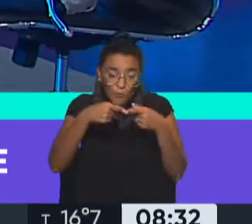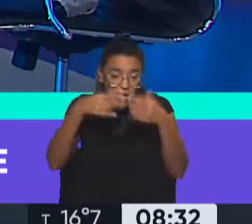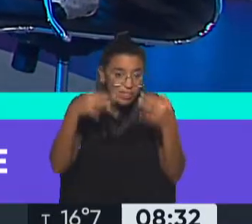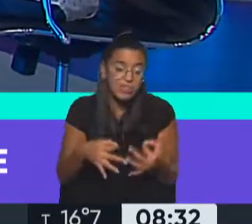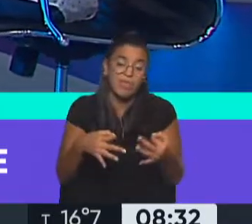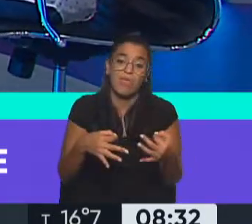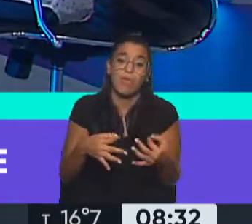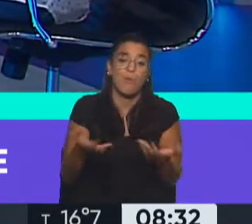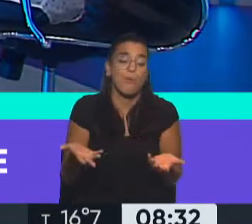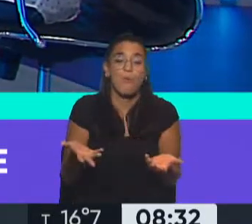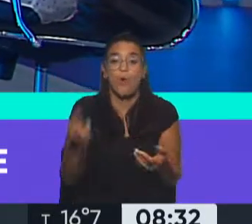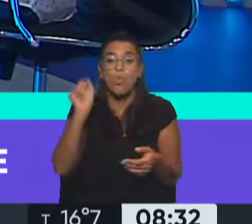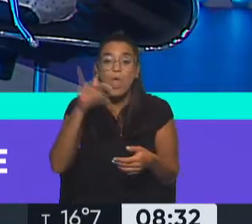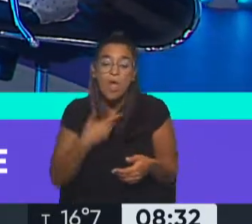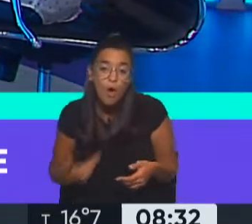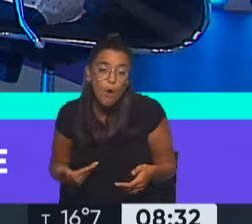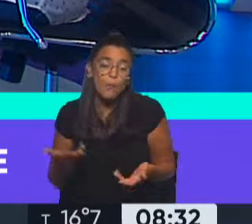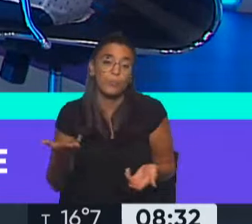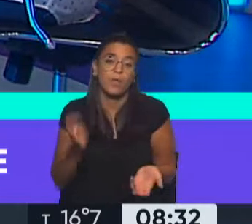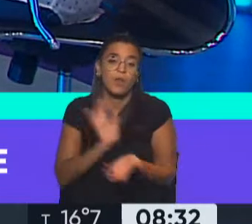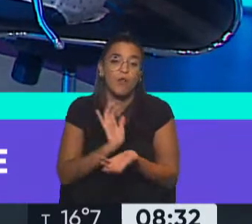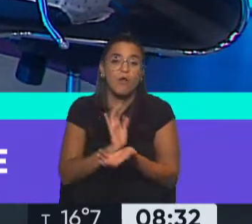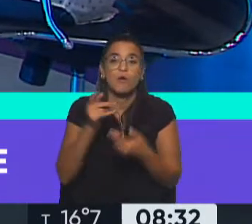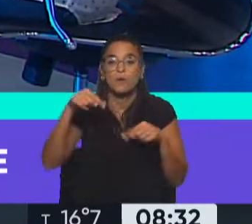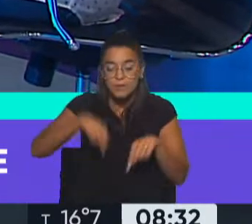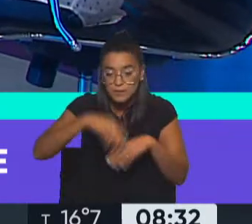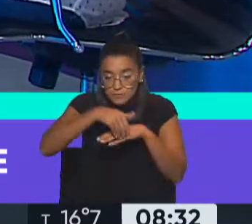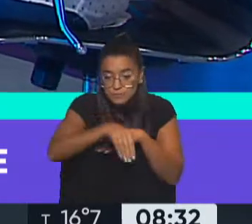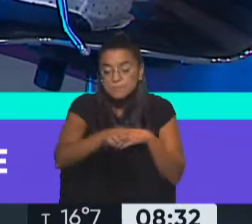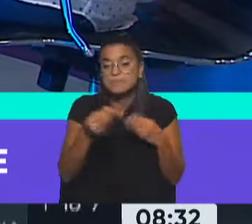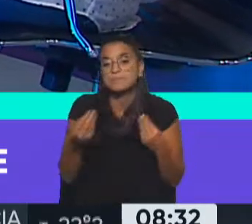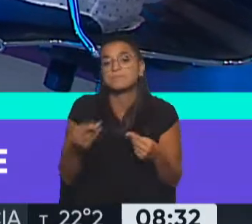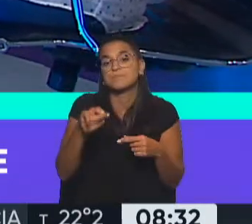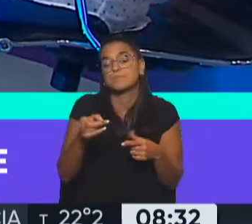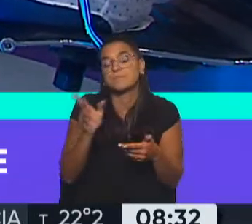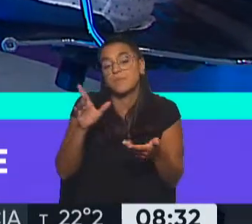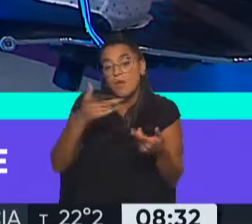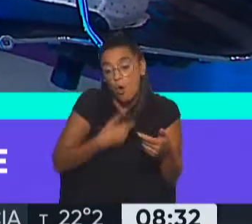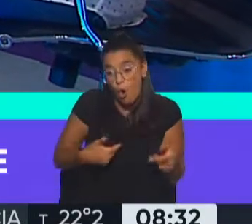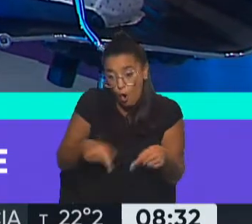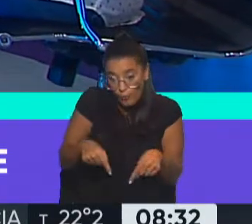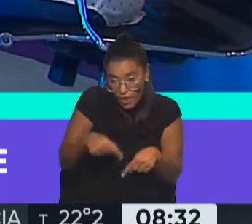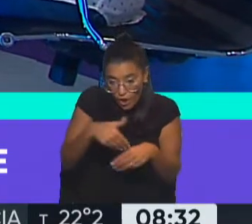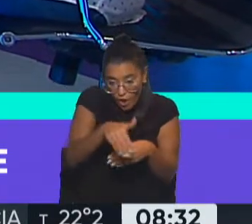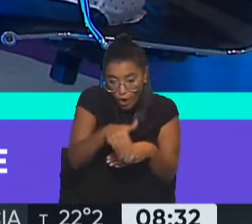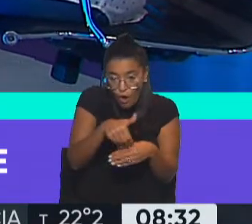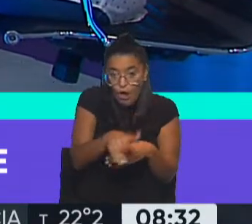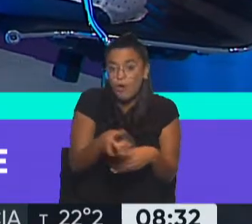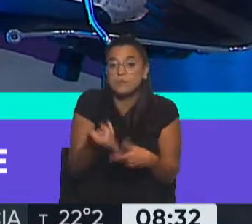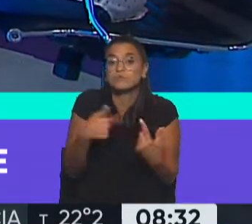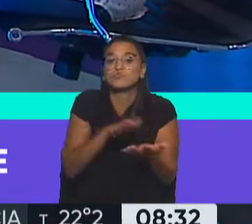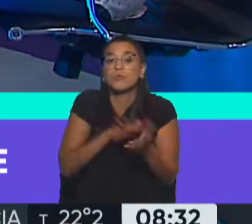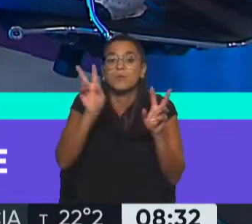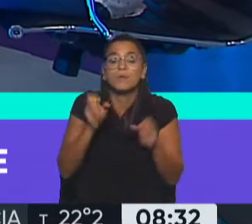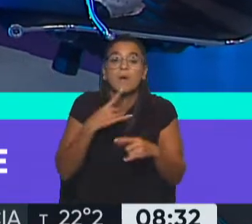la energía del gobierno está puesta a partir de este momento, con lo que le queda de gobierno, en este tema. Exacto. Sí, en este y tema. si hablamos